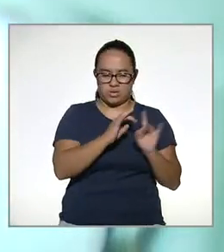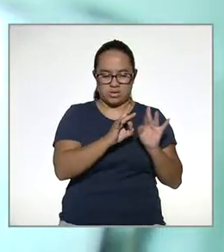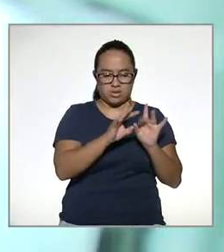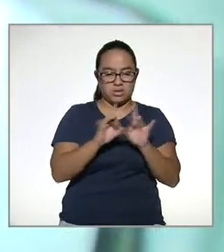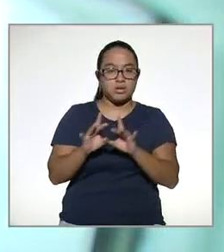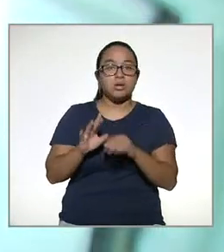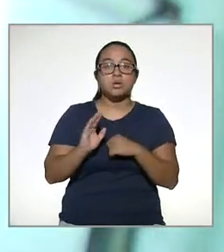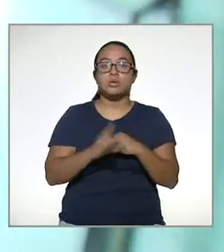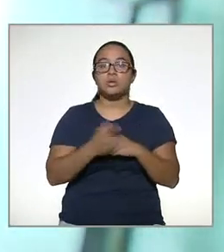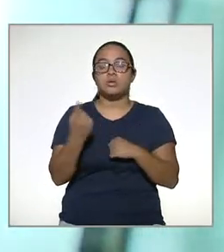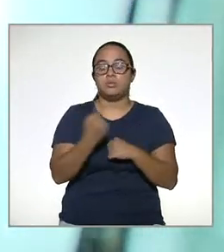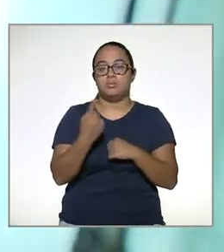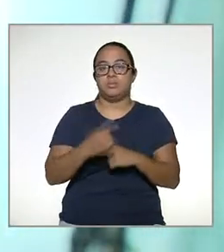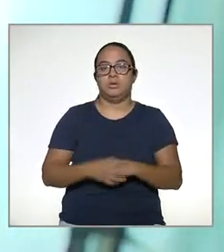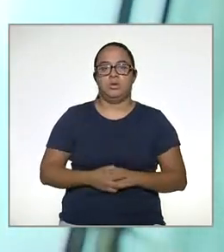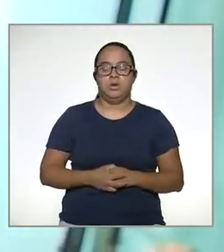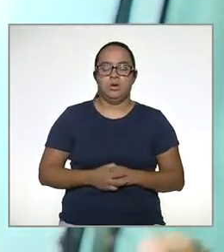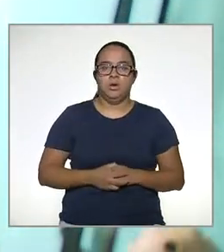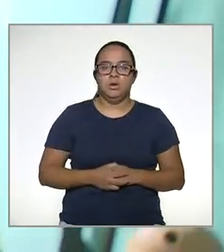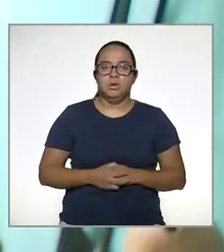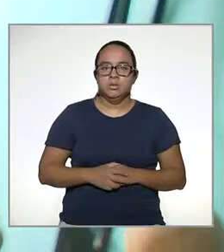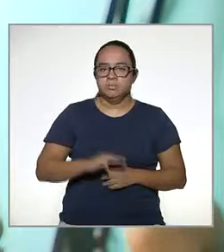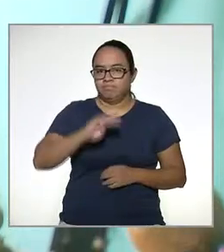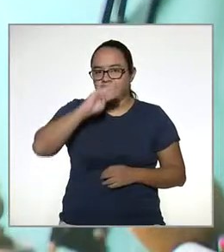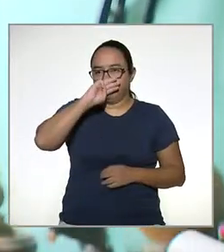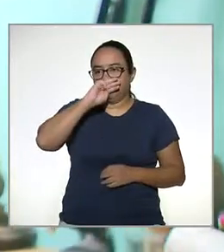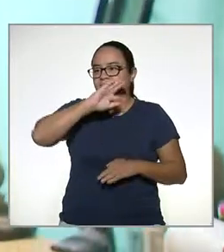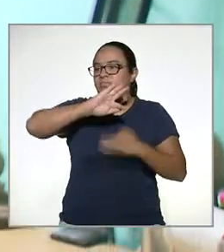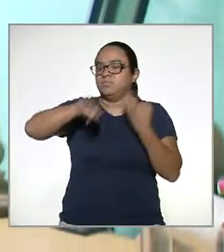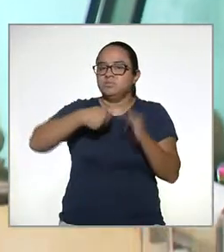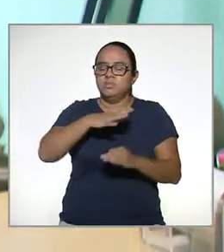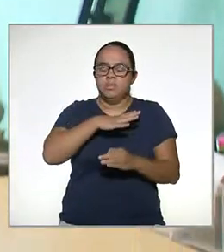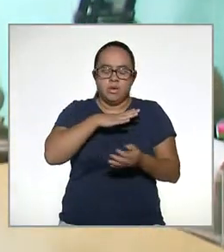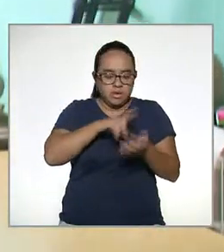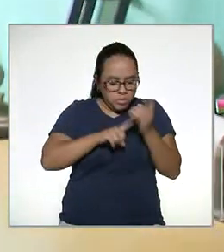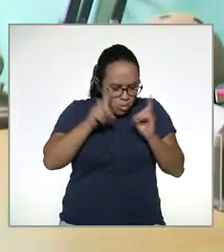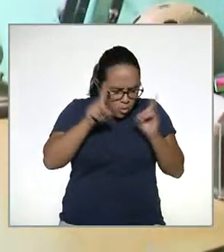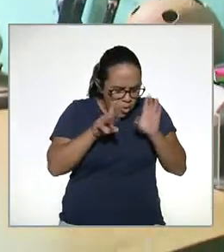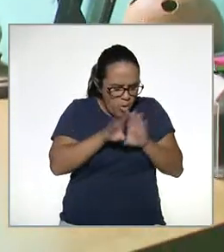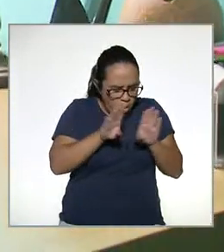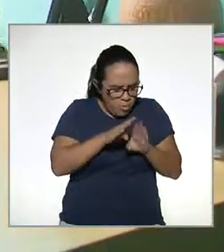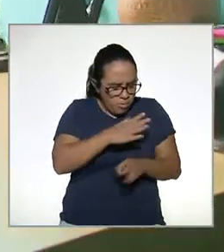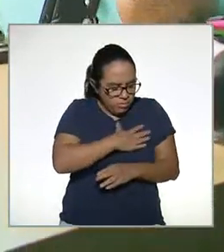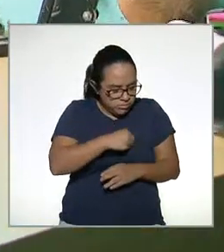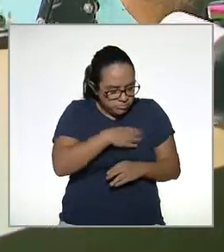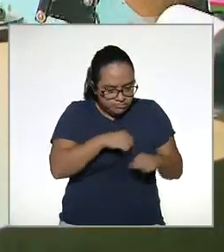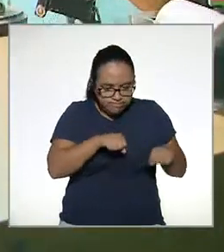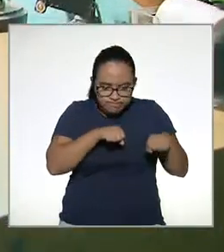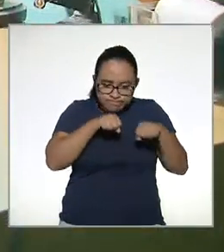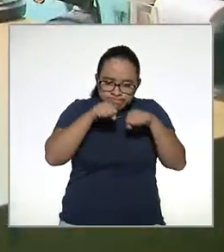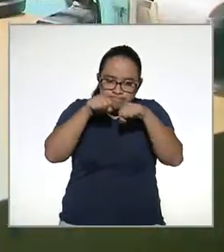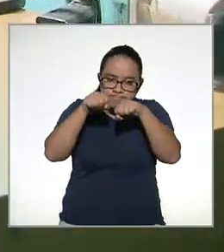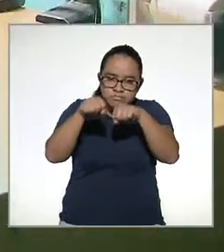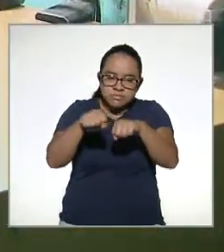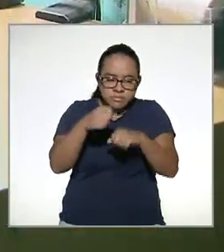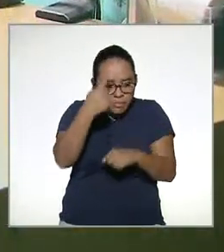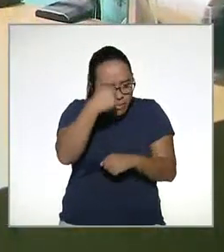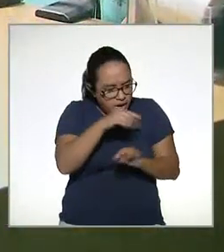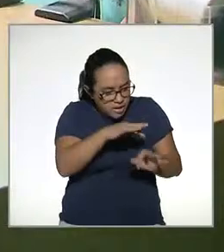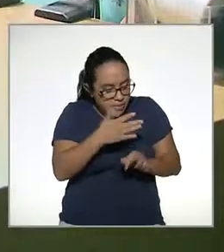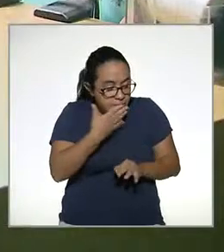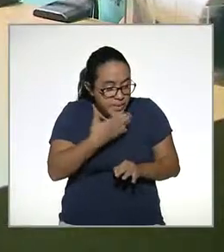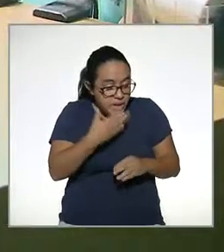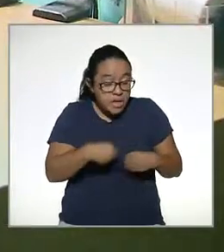porque pues igual todas las madres tenemos como dudas de cómo llevar a los niños bien, ¿no?